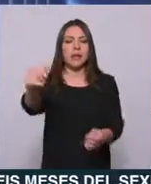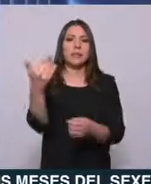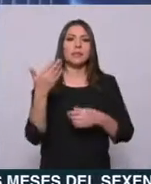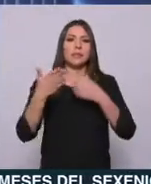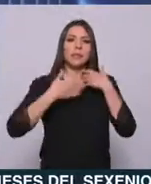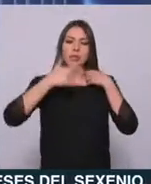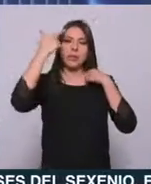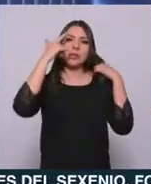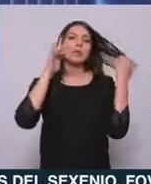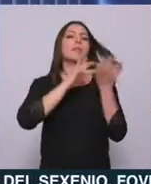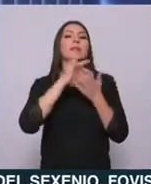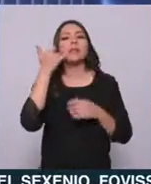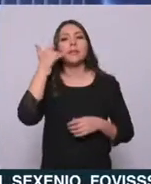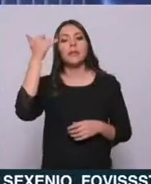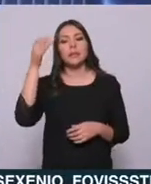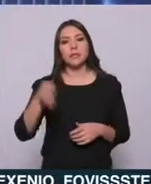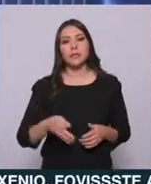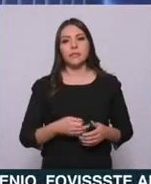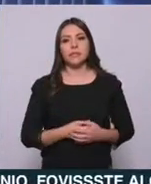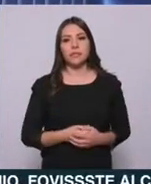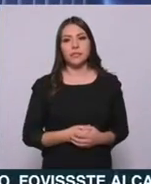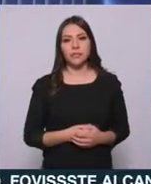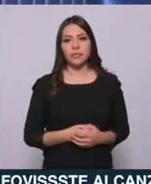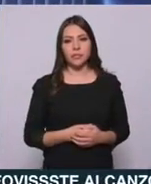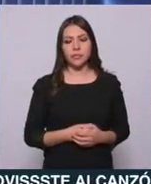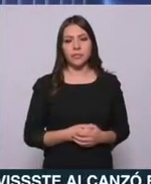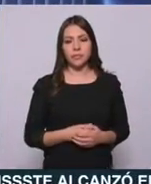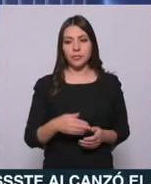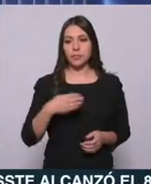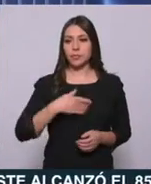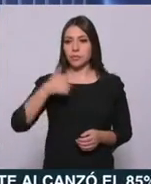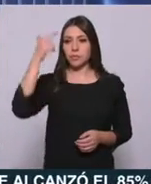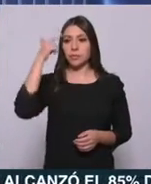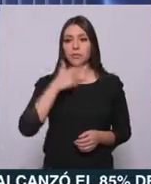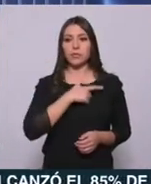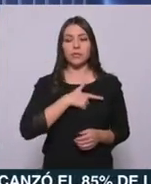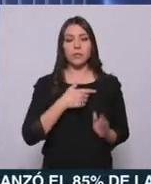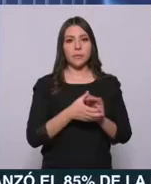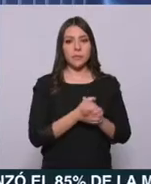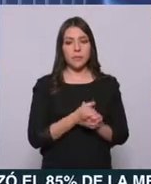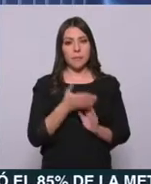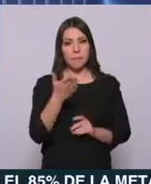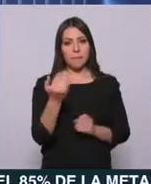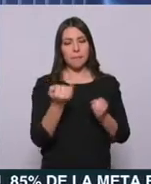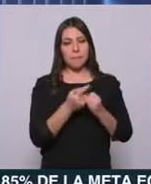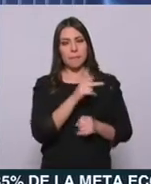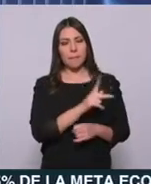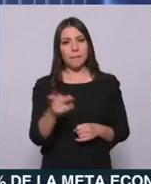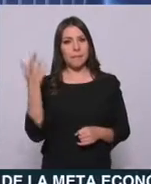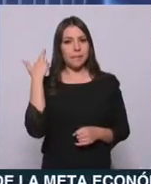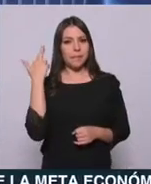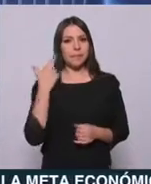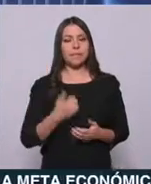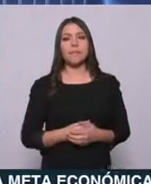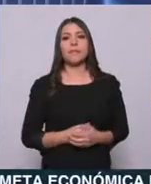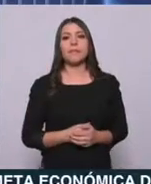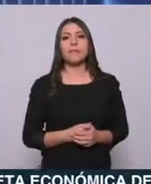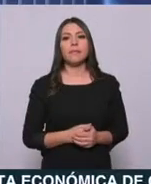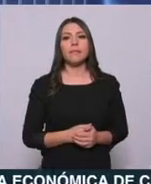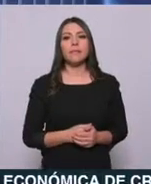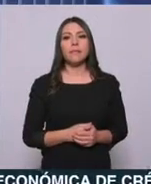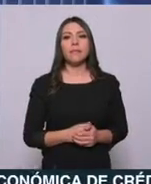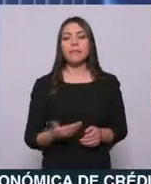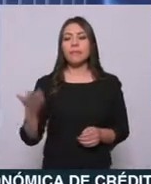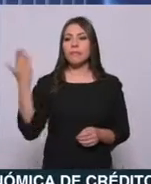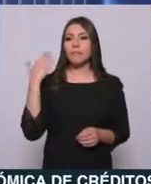buenas noches, gracias por tomarnos la llamada. Muy buenas noches, con mucho gusto en saludarte a ti y a todos los que nos están escuchando. Senador, pues las declaraciones